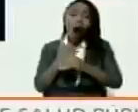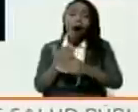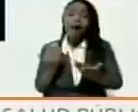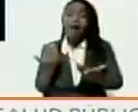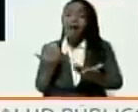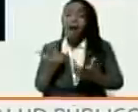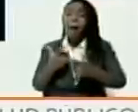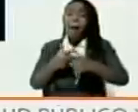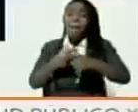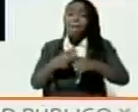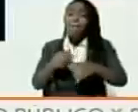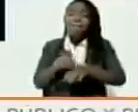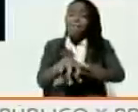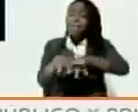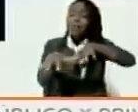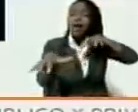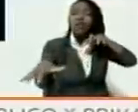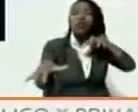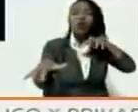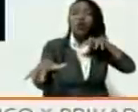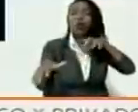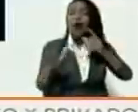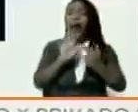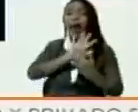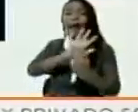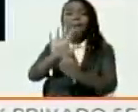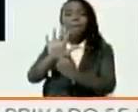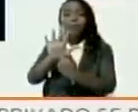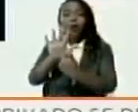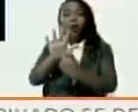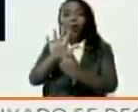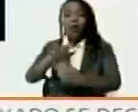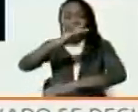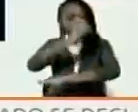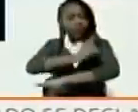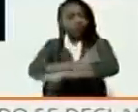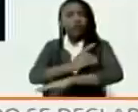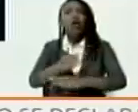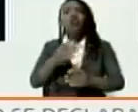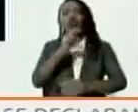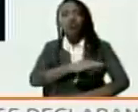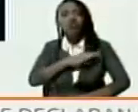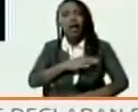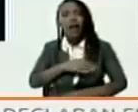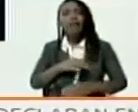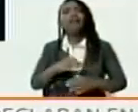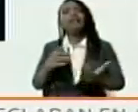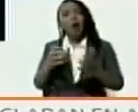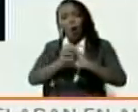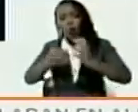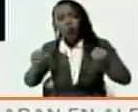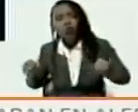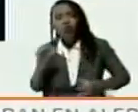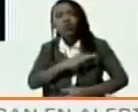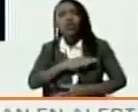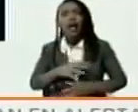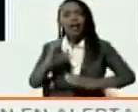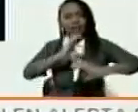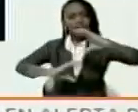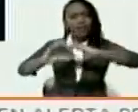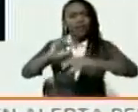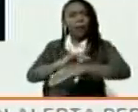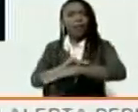el mayor ejemplo de disciplina social, de organización social, de calidad científica médica, de